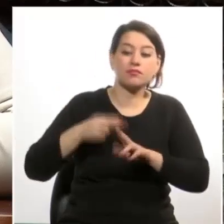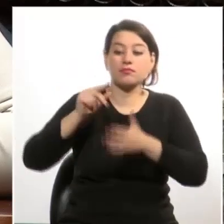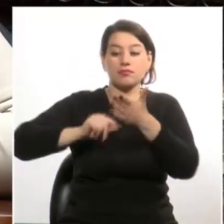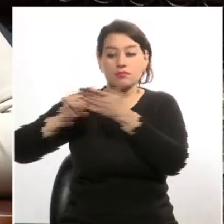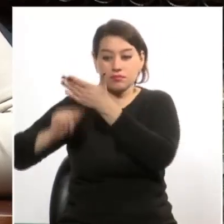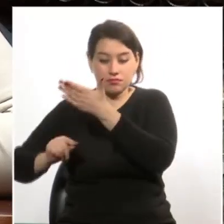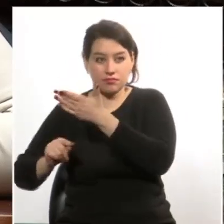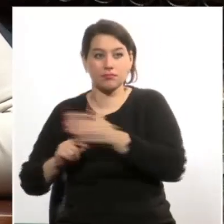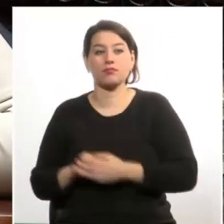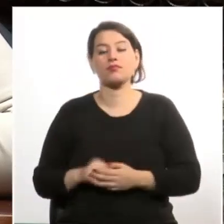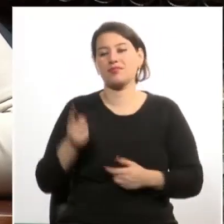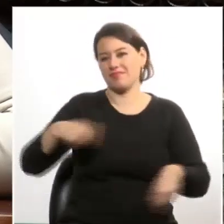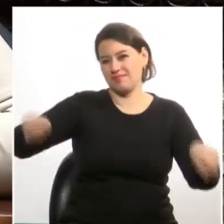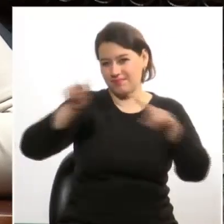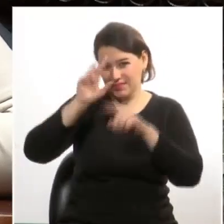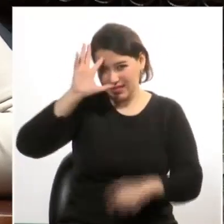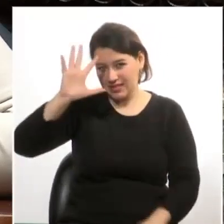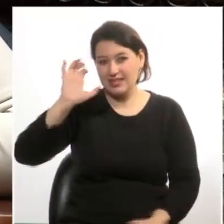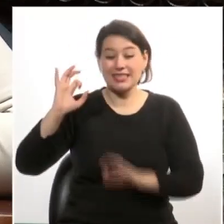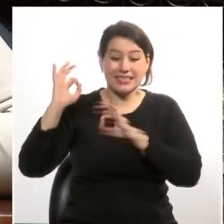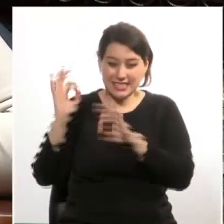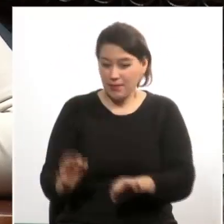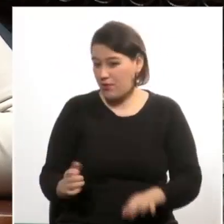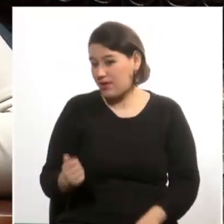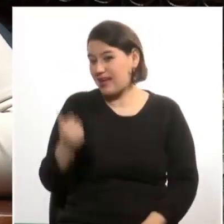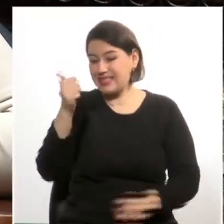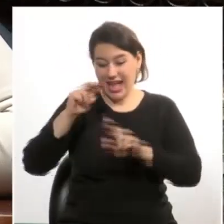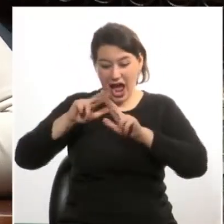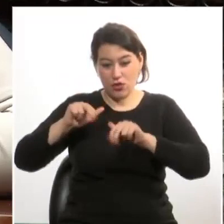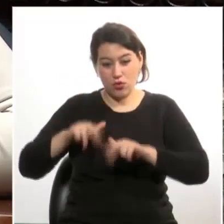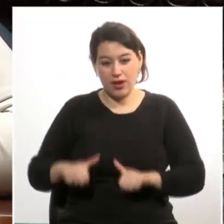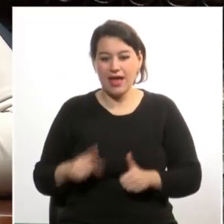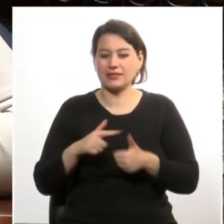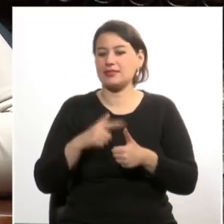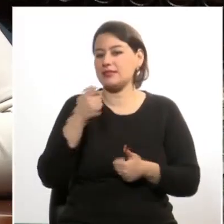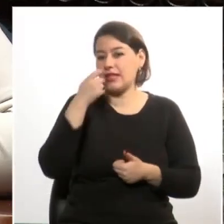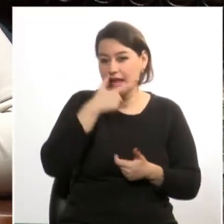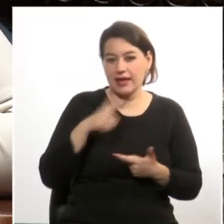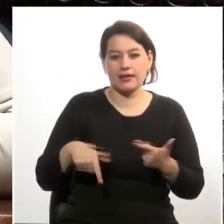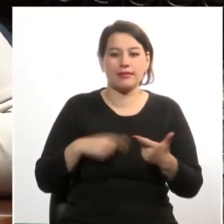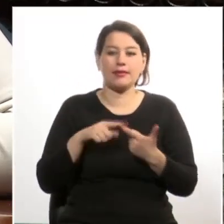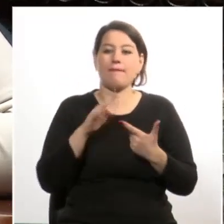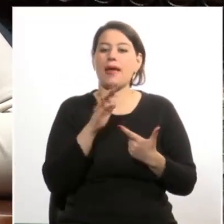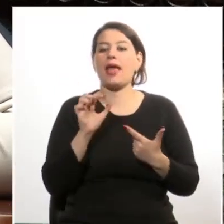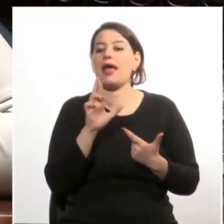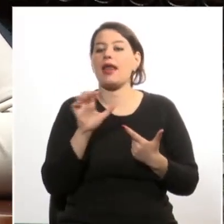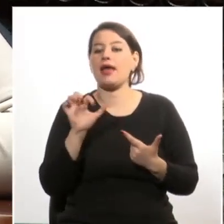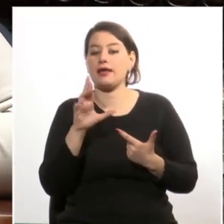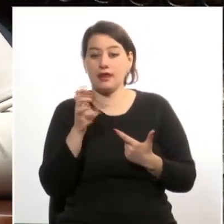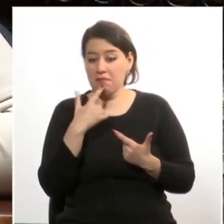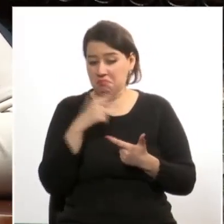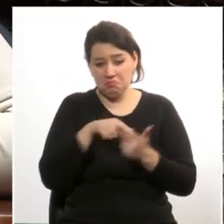firma. Recordemos que se había llegado al extremo de anular las firmas de Seregni y de Carlos Julio Pereira, por